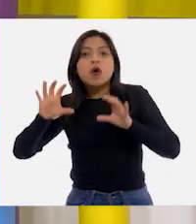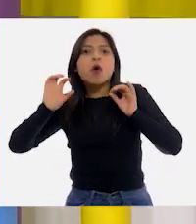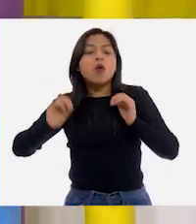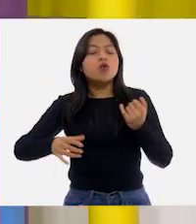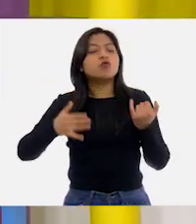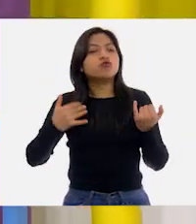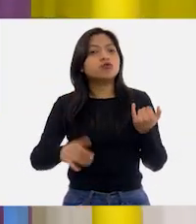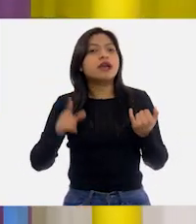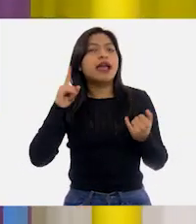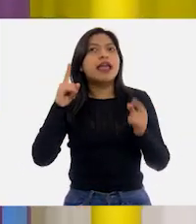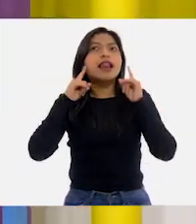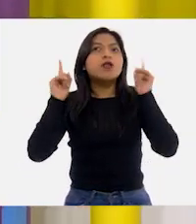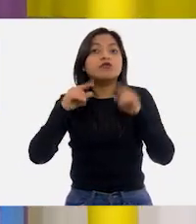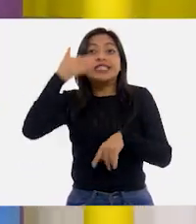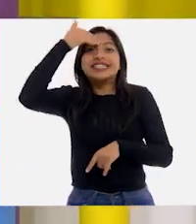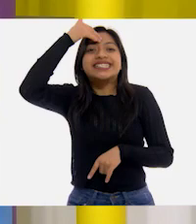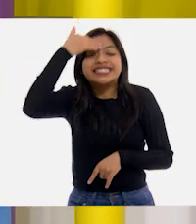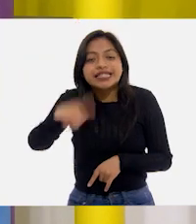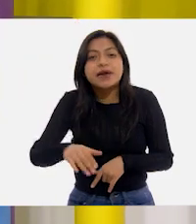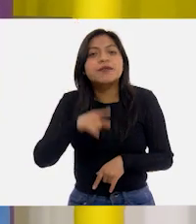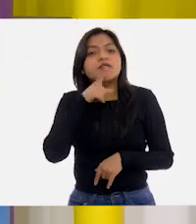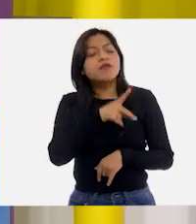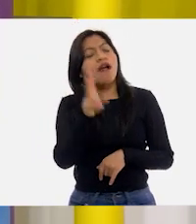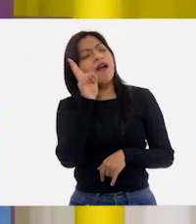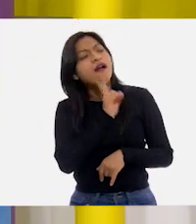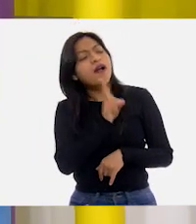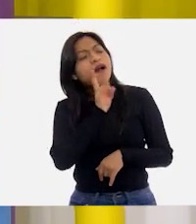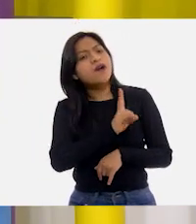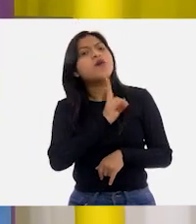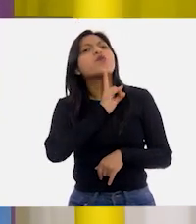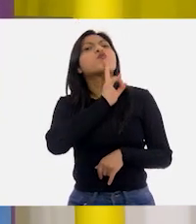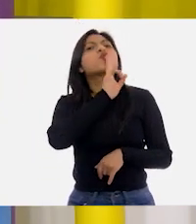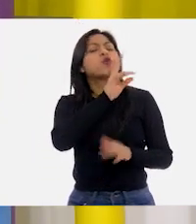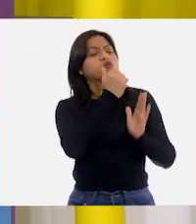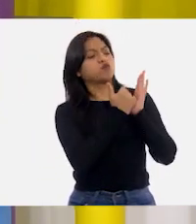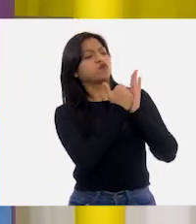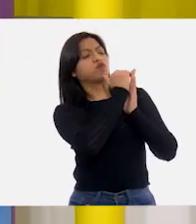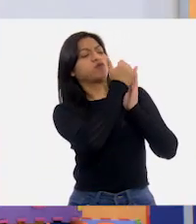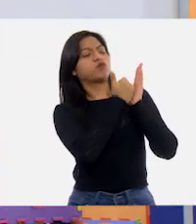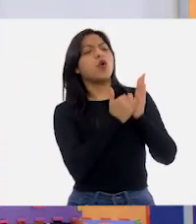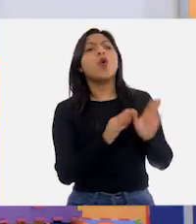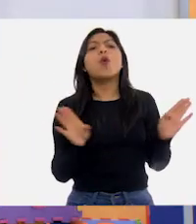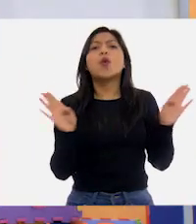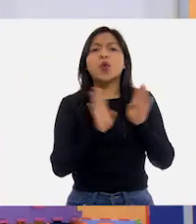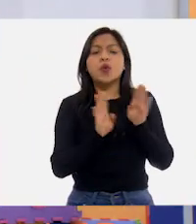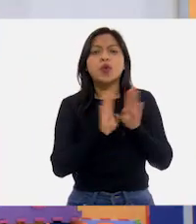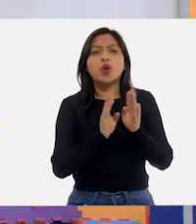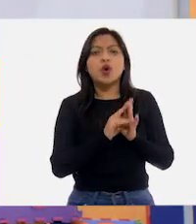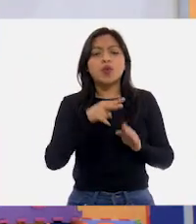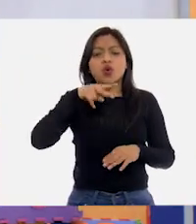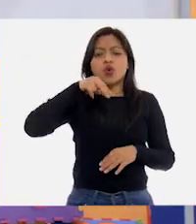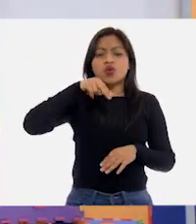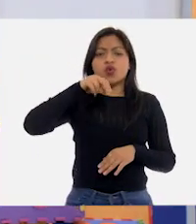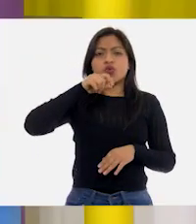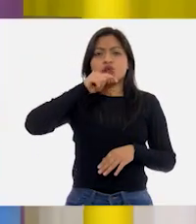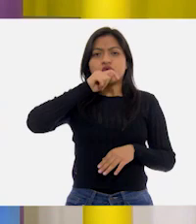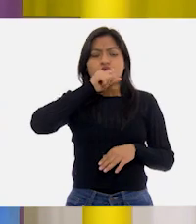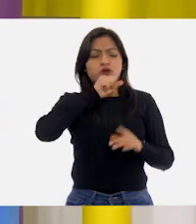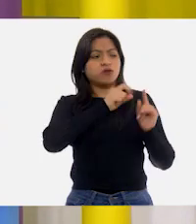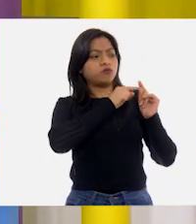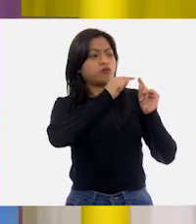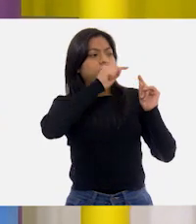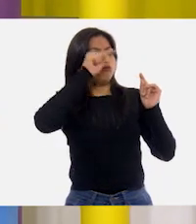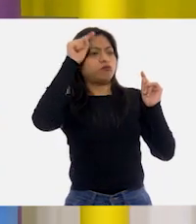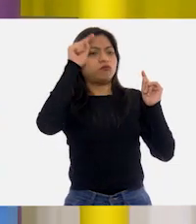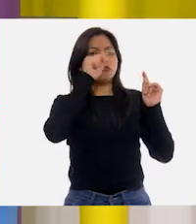guitarrista, alguien con música, les haga una prueba de cuál es su escala. O sea, cuántas notas ustedes pueden alcanzar y